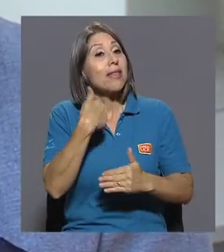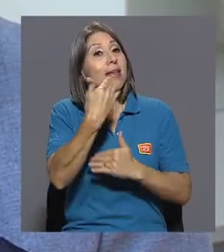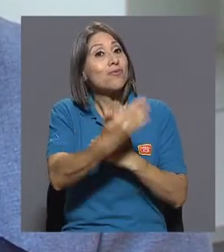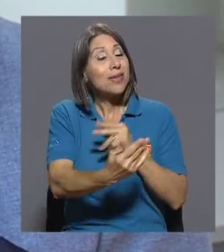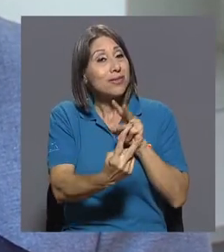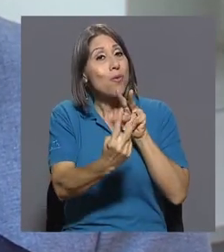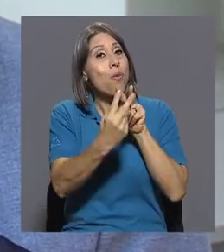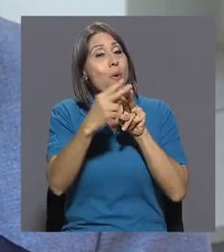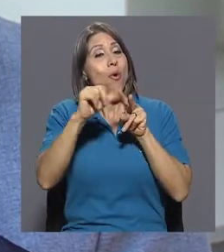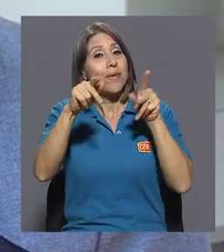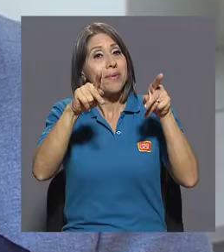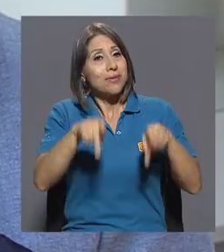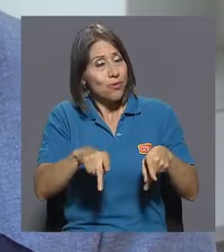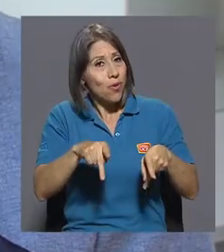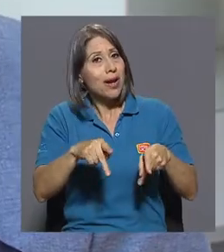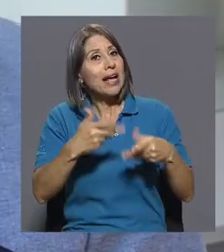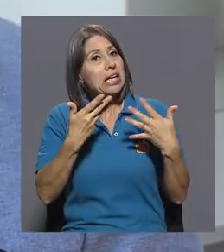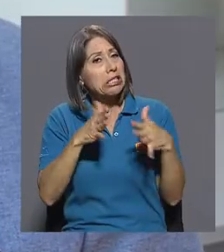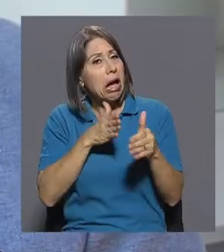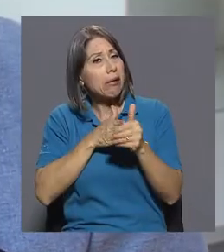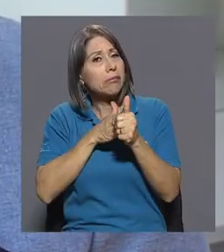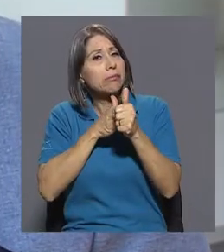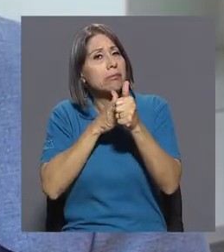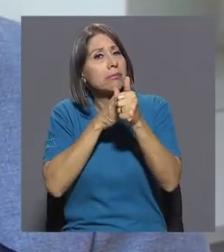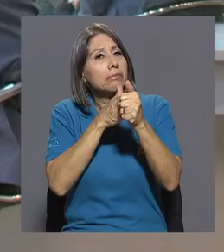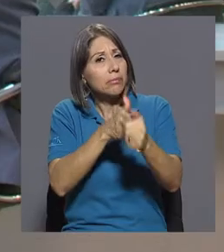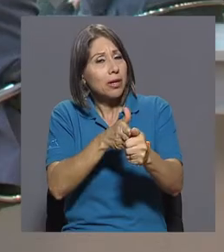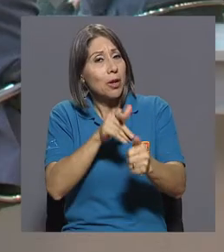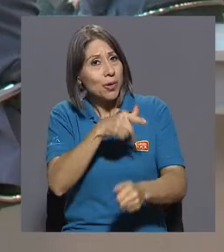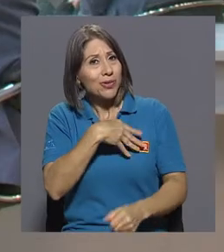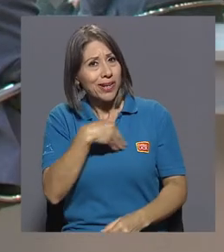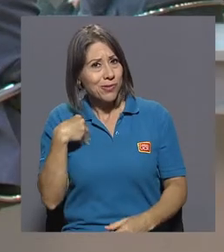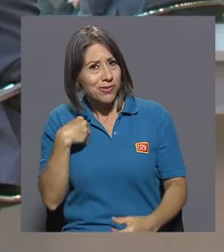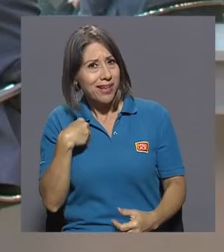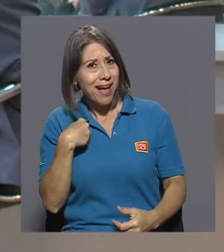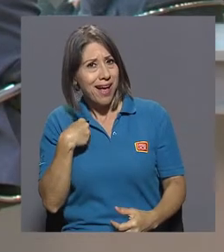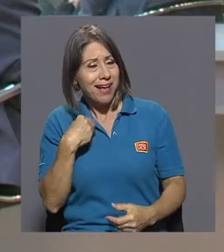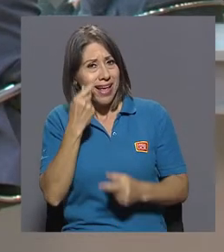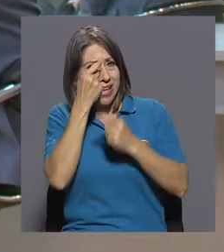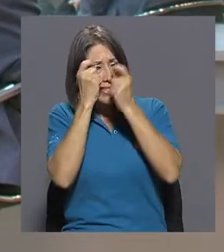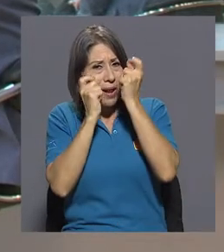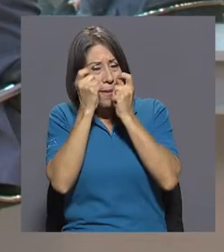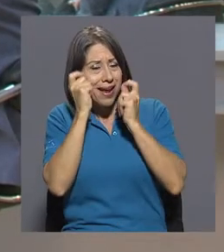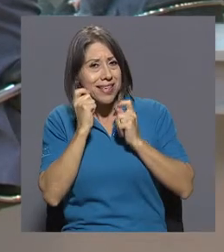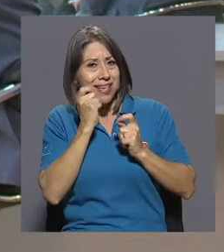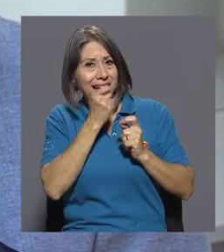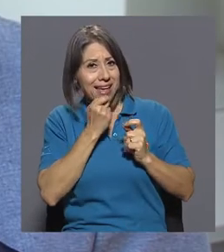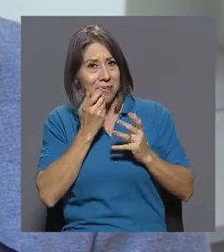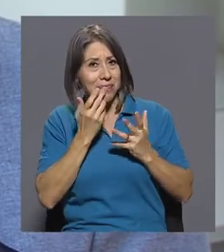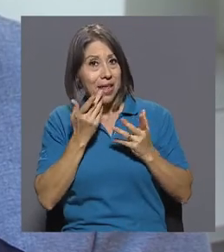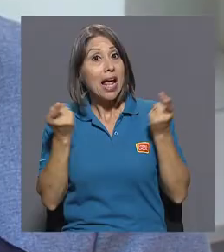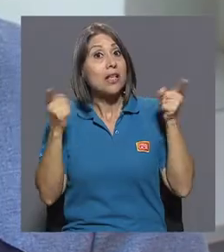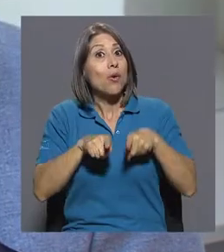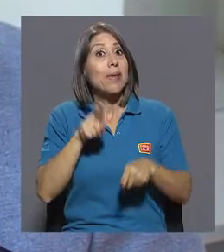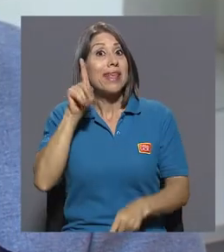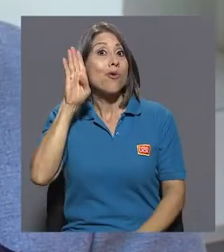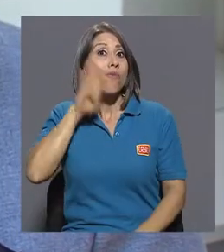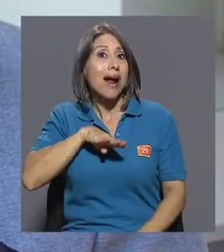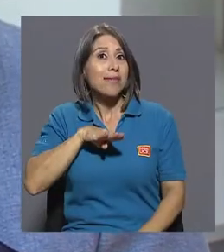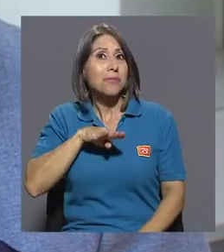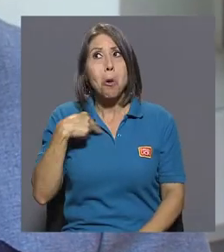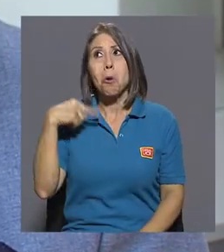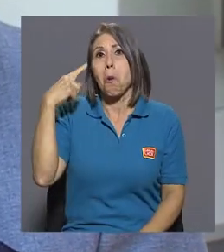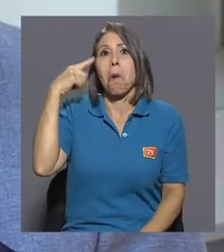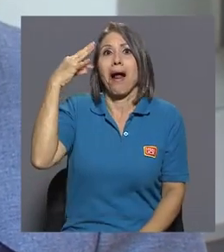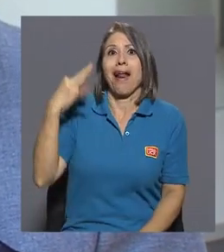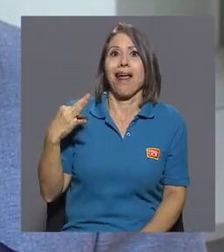va marcando el rumbo hacia lo que a usted le gusta, que es el maquillaje. Sí. Casualmente en un bar, uno no diría que en un bar uno se va a encontrar a alguien que